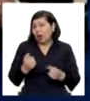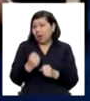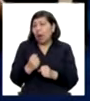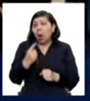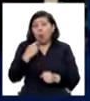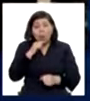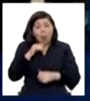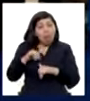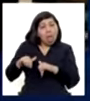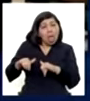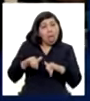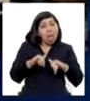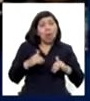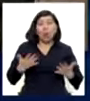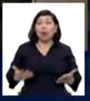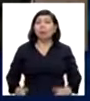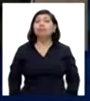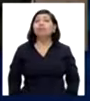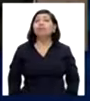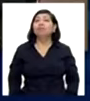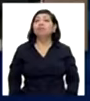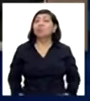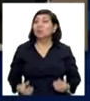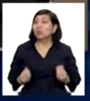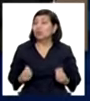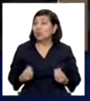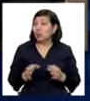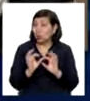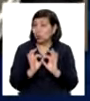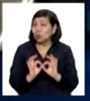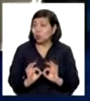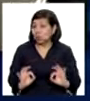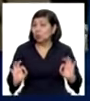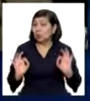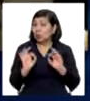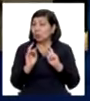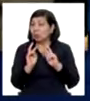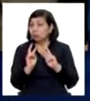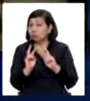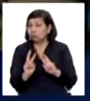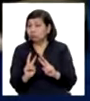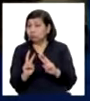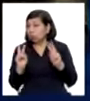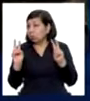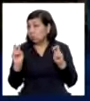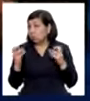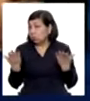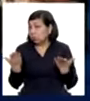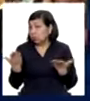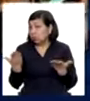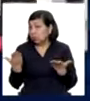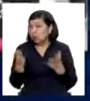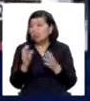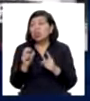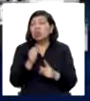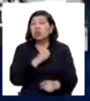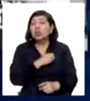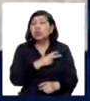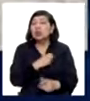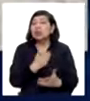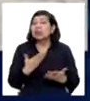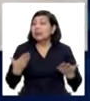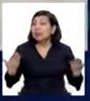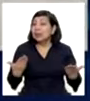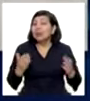para hombres y mujeres. Y ahora, esto es interesante, ¿no? Porque es un organismo técnico que tiene una mirada de un tema que es eminentemente social, ¿no? Y